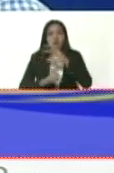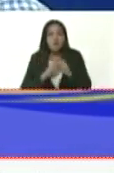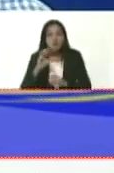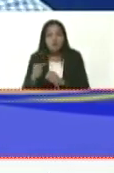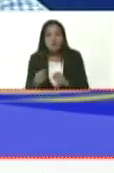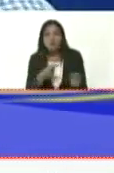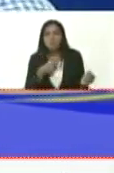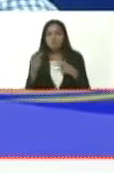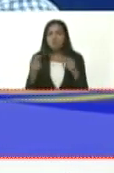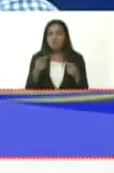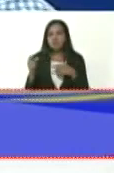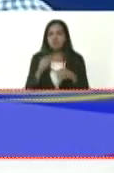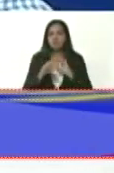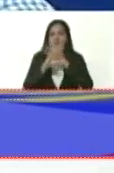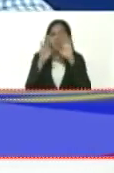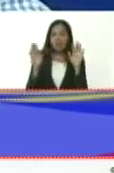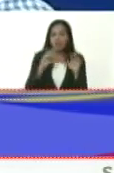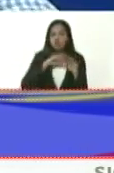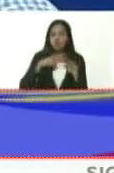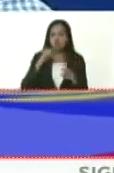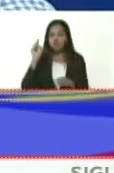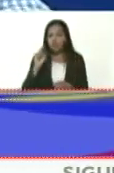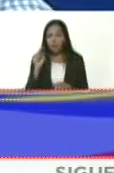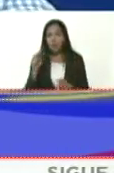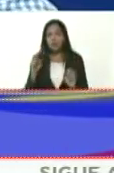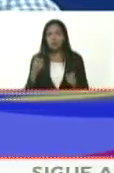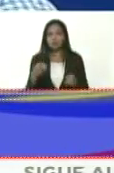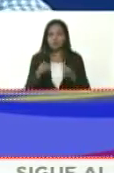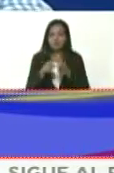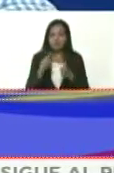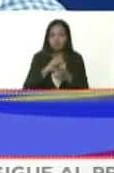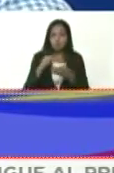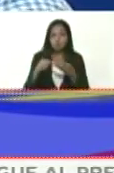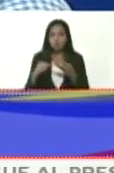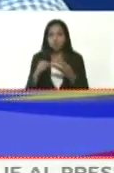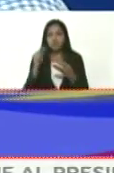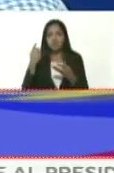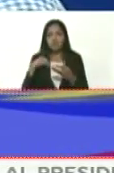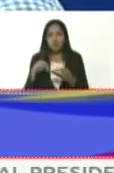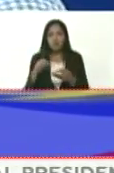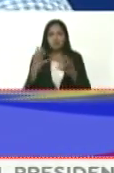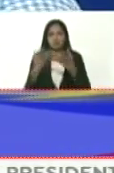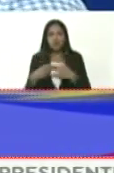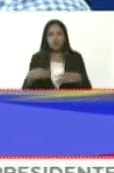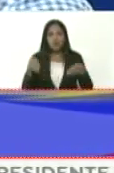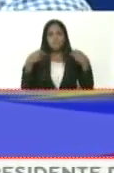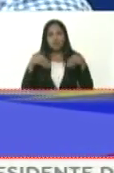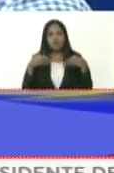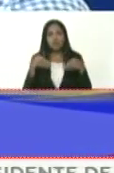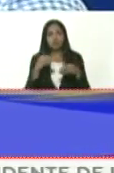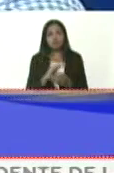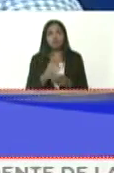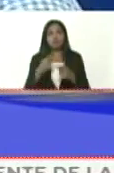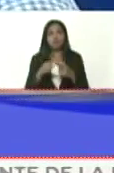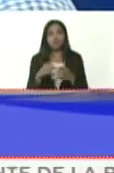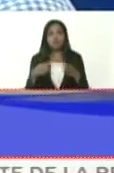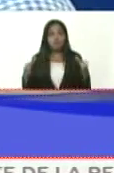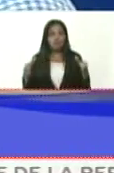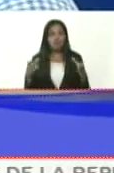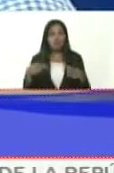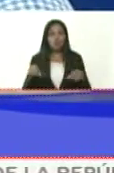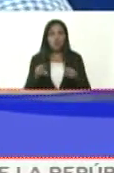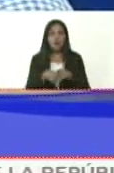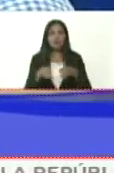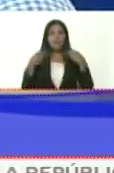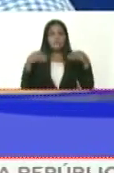del exterior? Claro que es necesario para la industria. Ahí tenemos gran parte de la materia prima de la industria plástica y esta mesa de plástico de Miranda pues